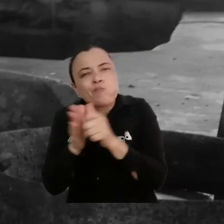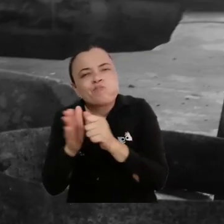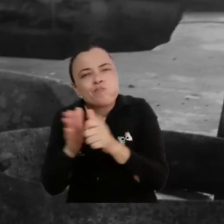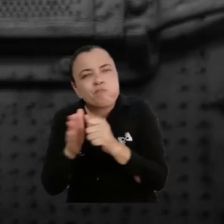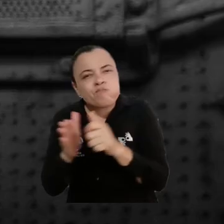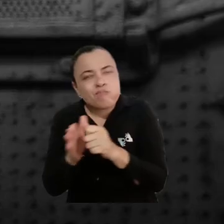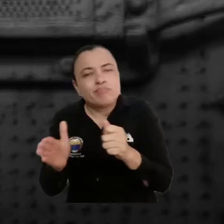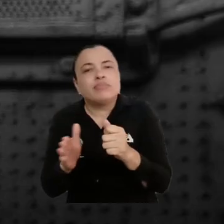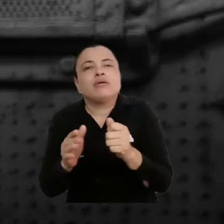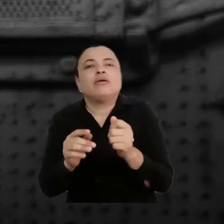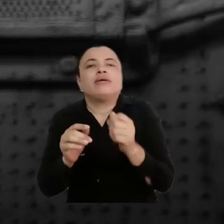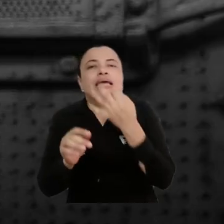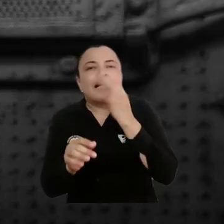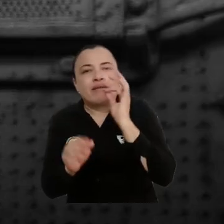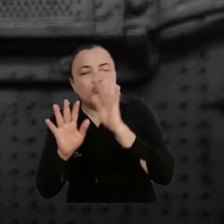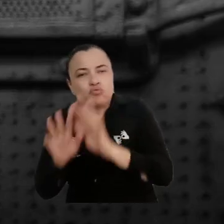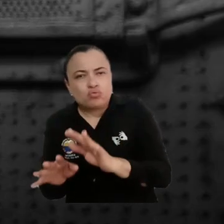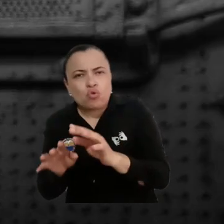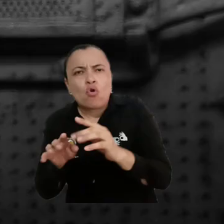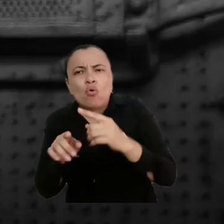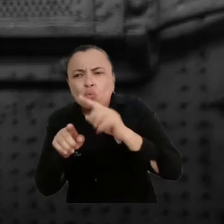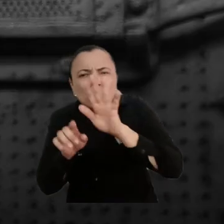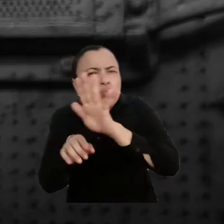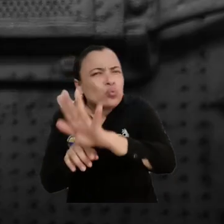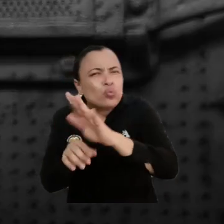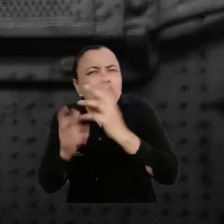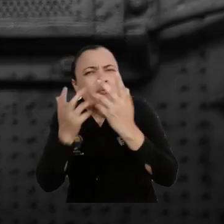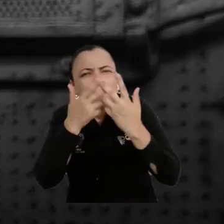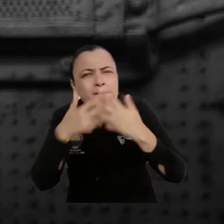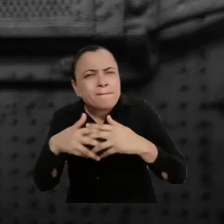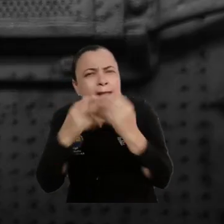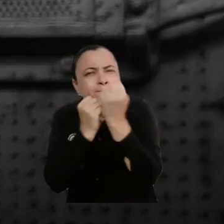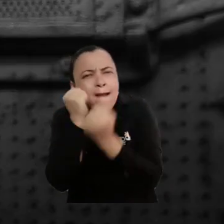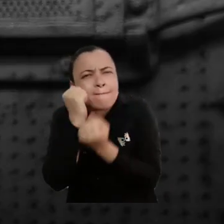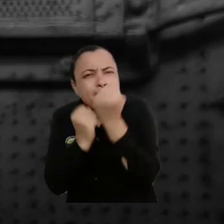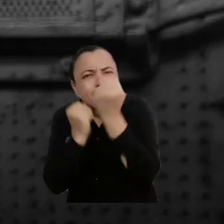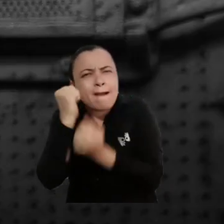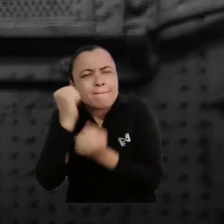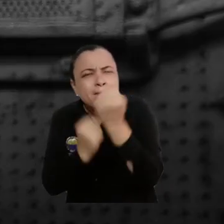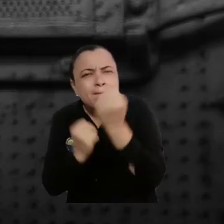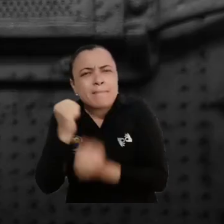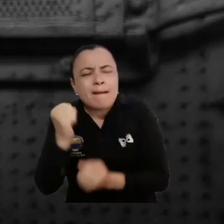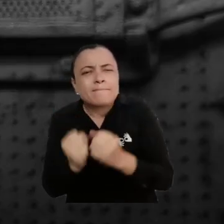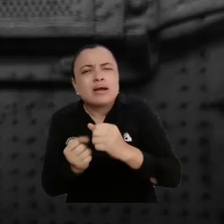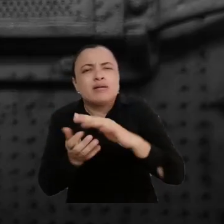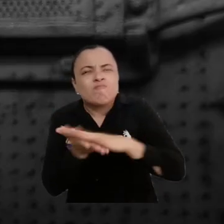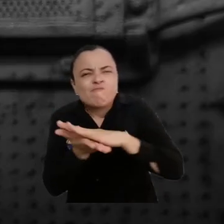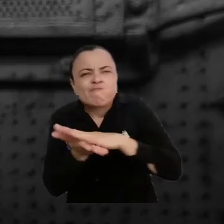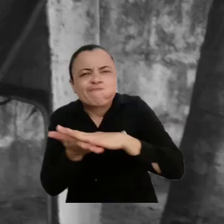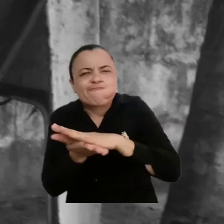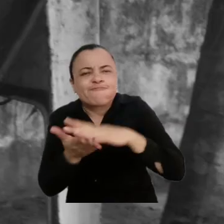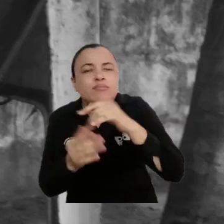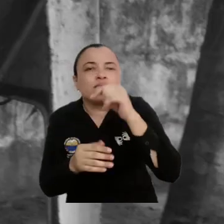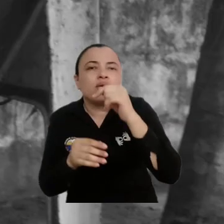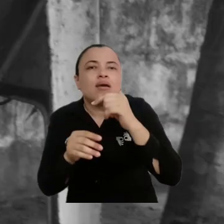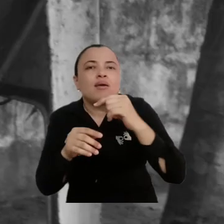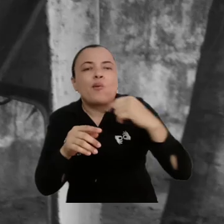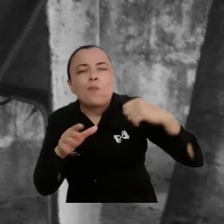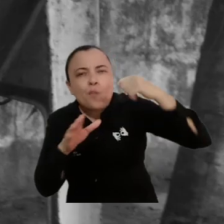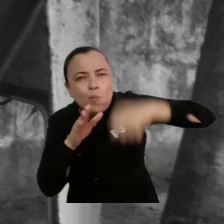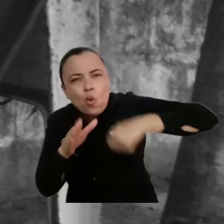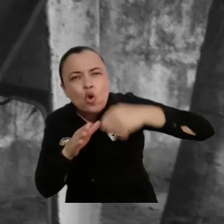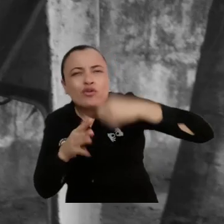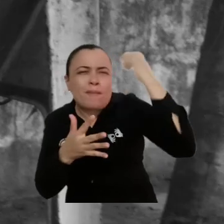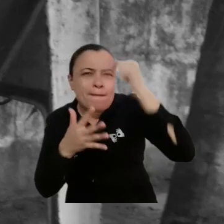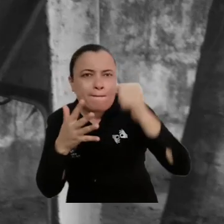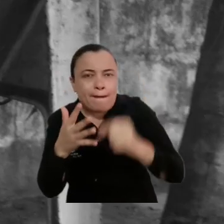hay máquinas ahí antiguas que son trilladoras, hay molinos. Y la cuestión del beneficio, ahí lo